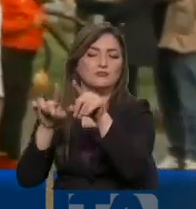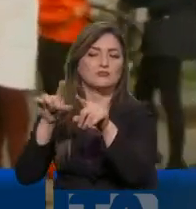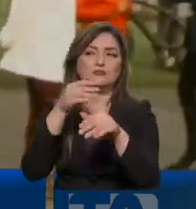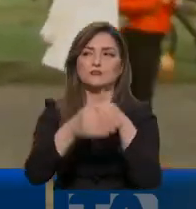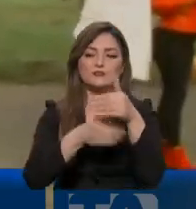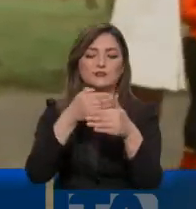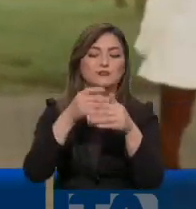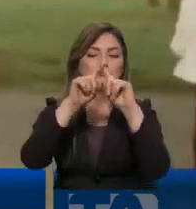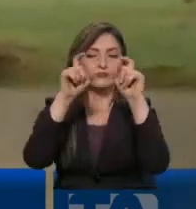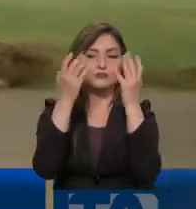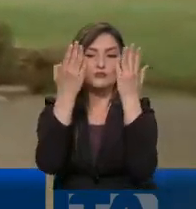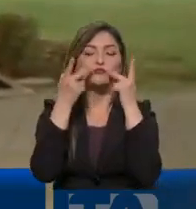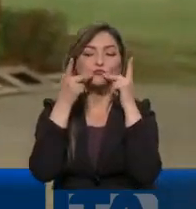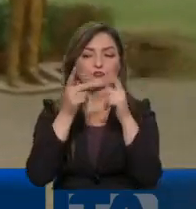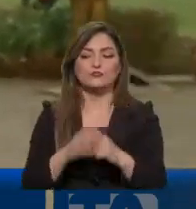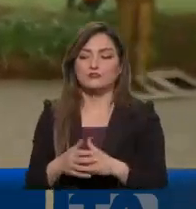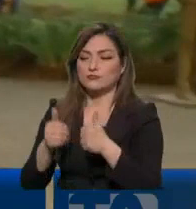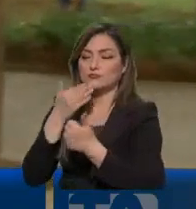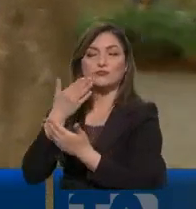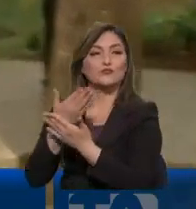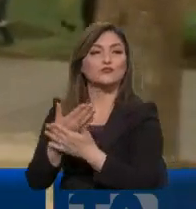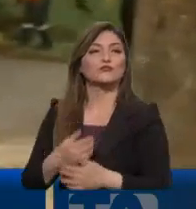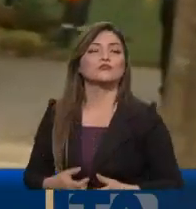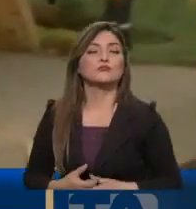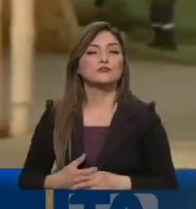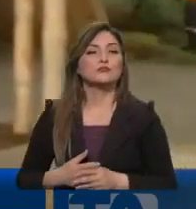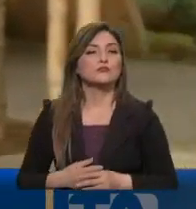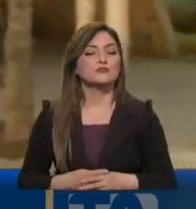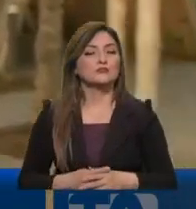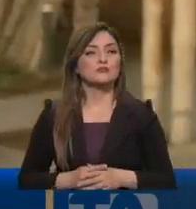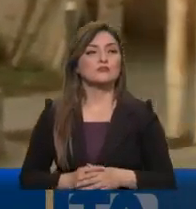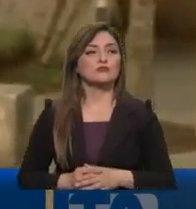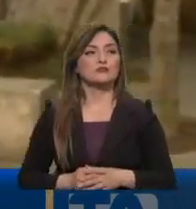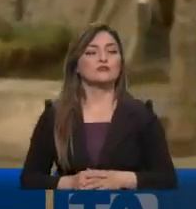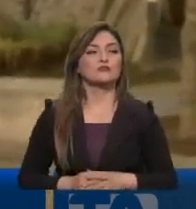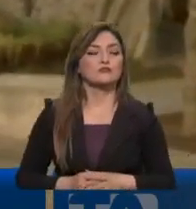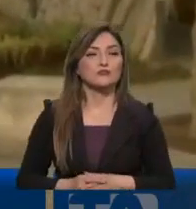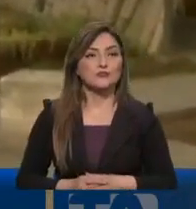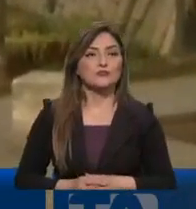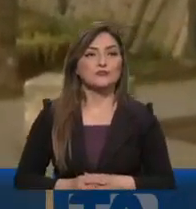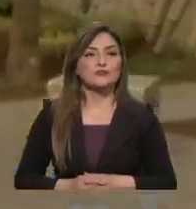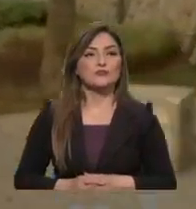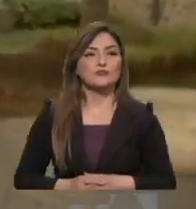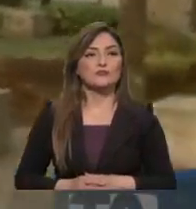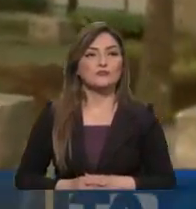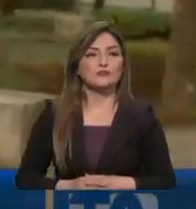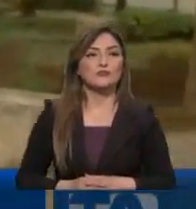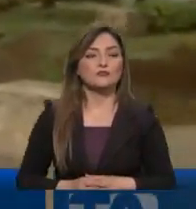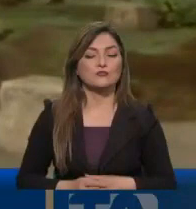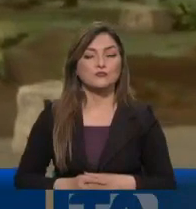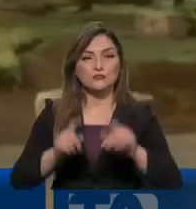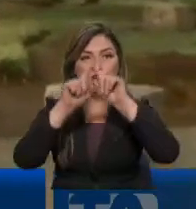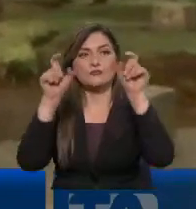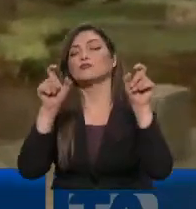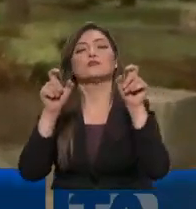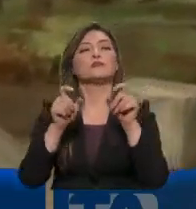procesos por parte del EMOB. Listo, muchísimas gracias. Ya escuchamos, compañeras, amigos, televidentes, la empresa pública metropolitana de movilidad